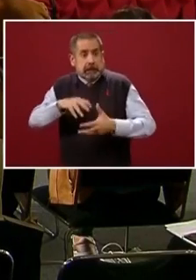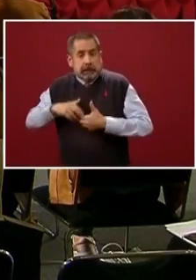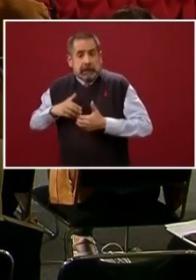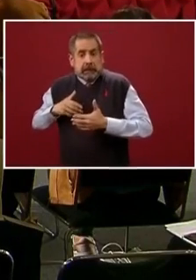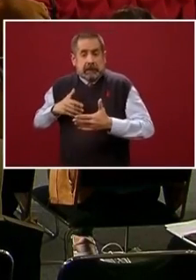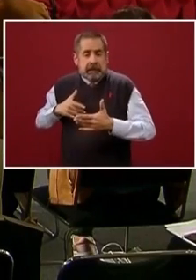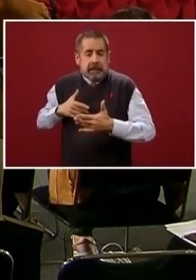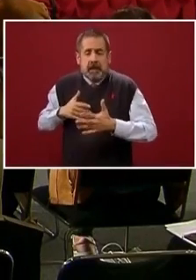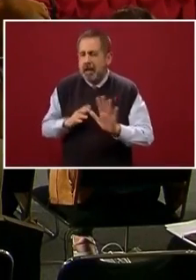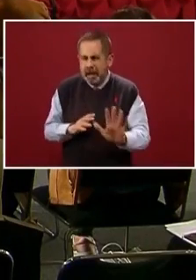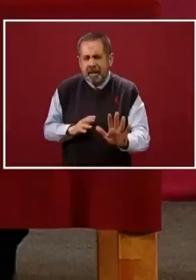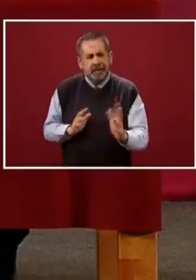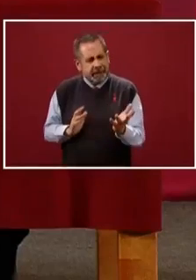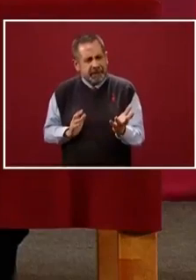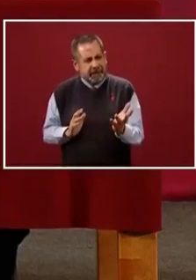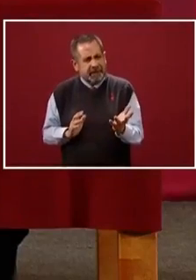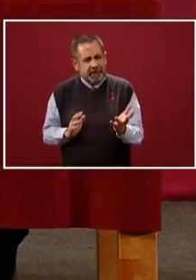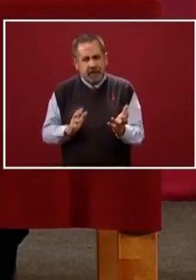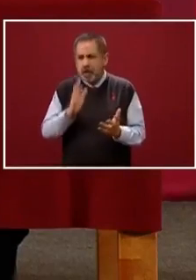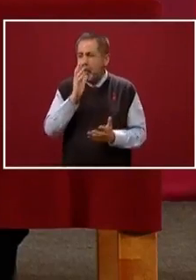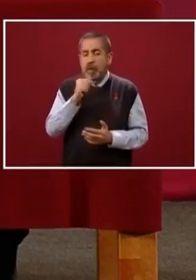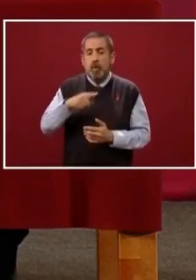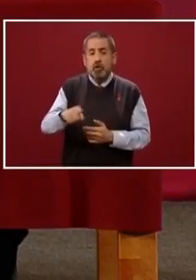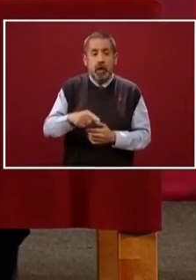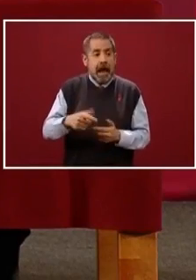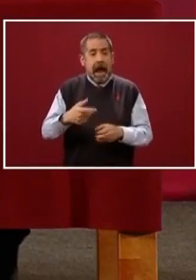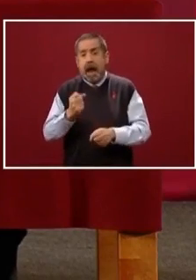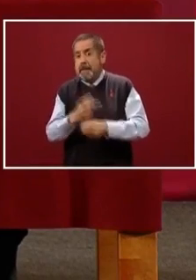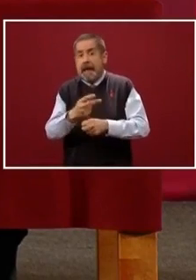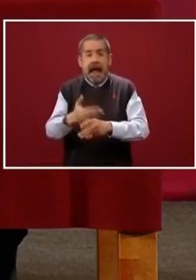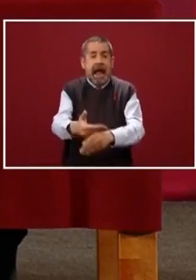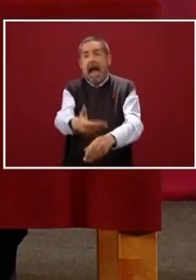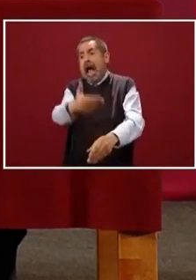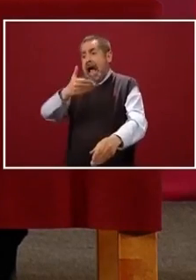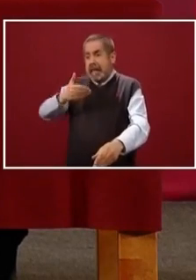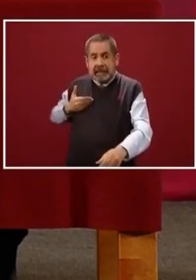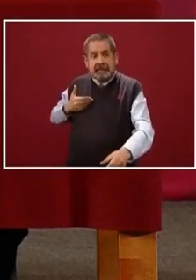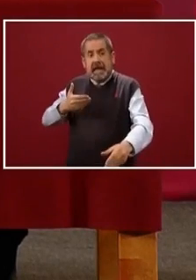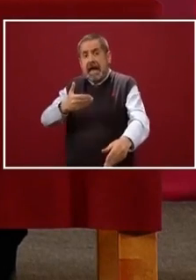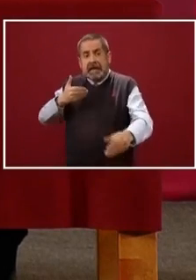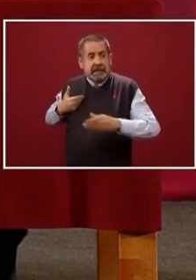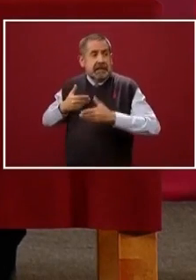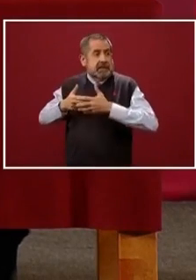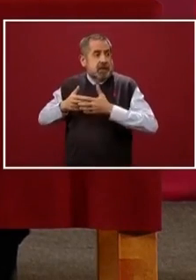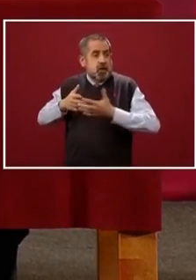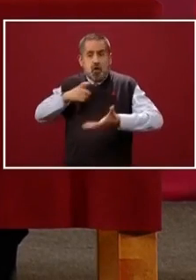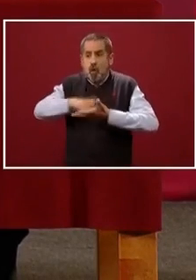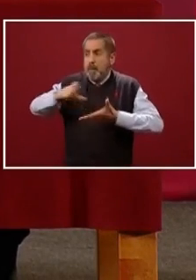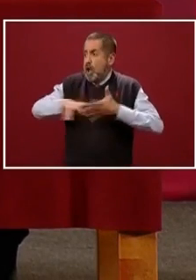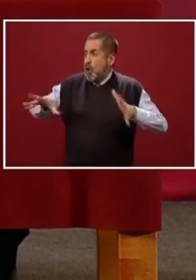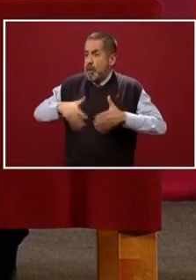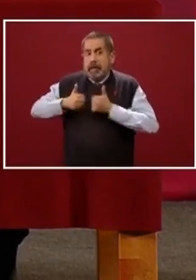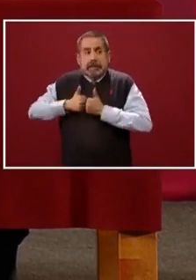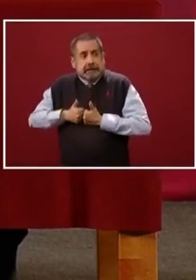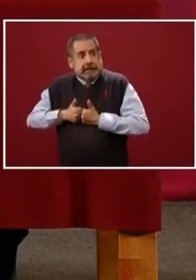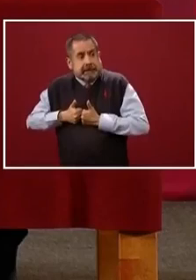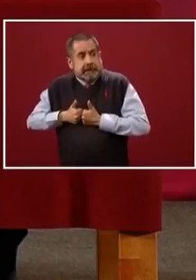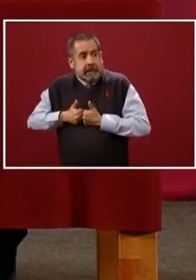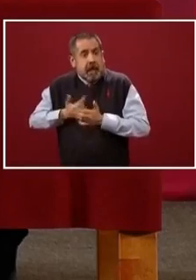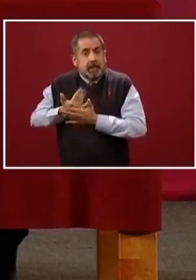tiene un límite. Una sociedad no puede estar congelada por demasiado tiempo antes de entrar en una